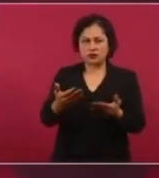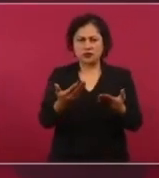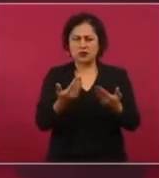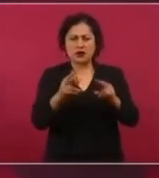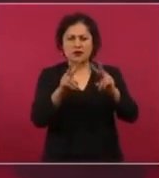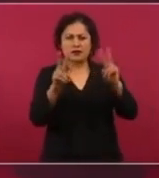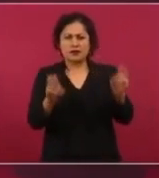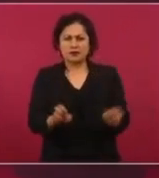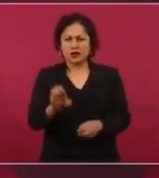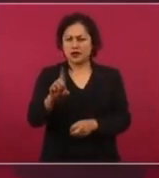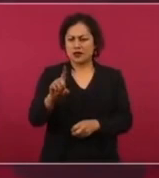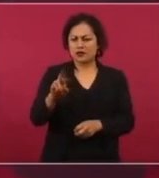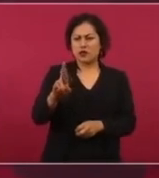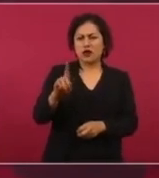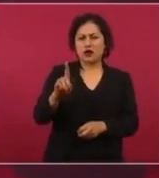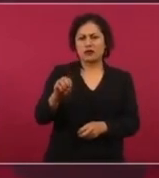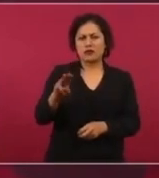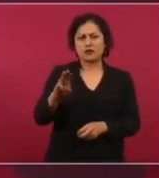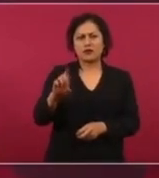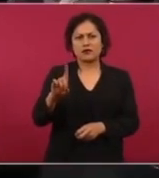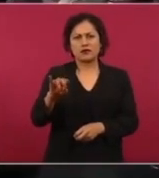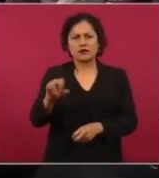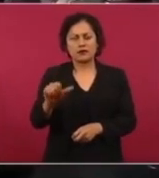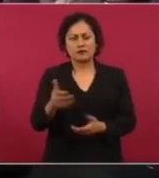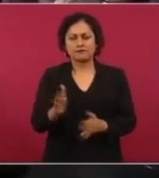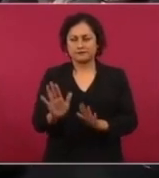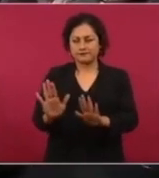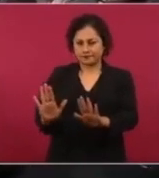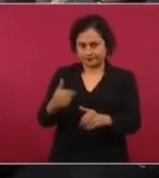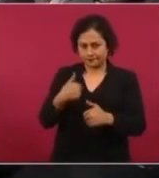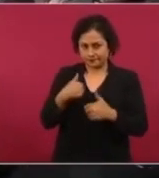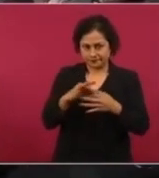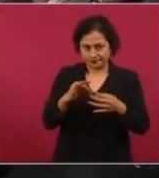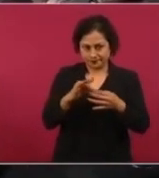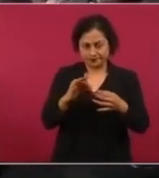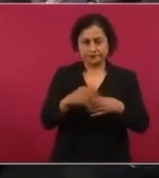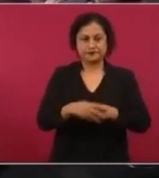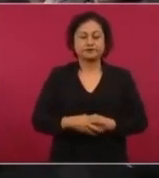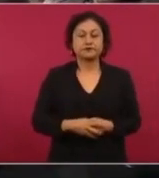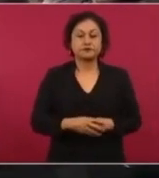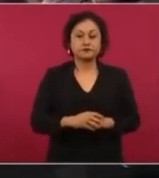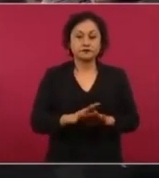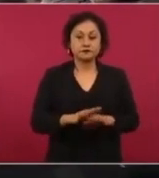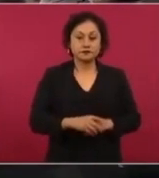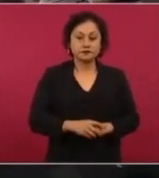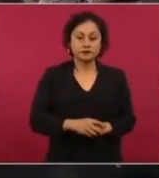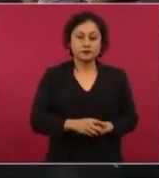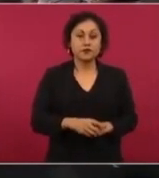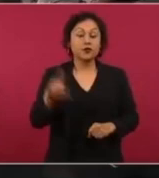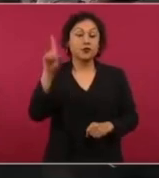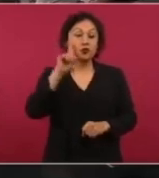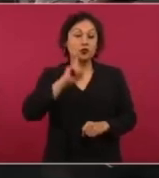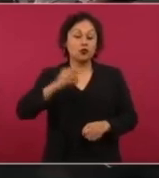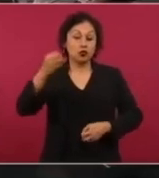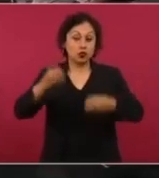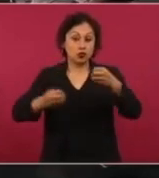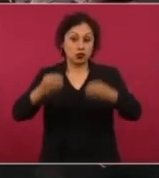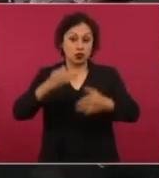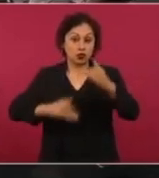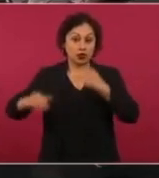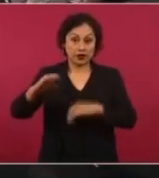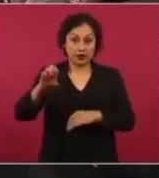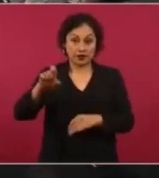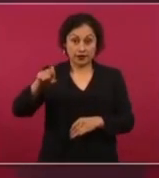Mora. Ahorita les voy a contar. En el caso del... La ministra